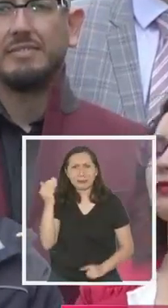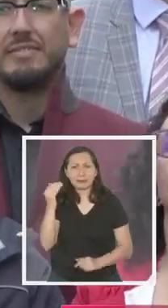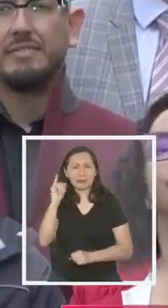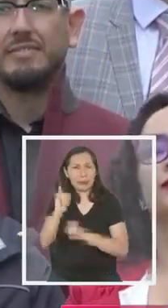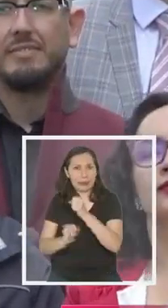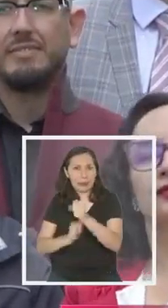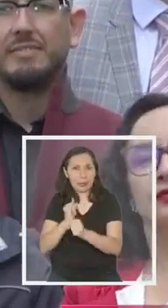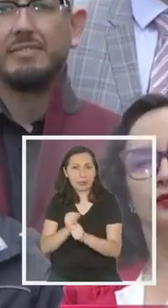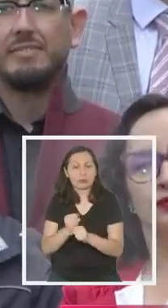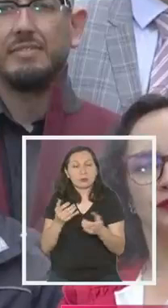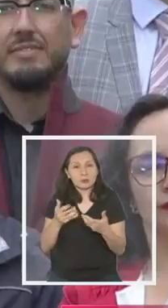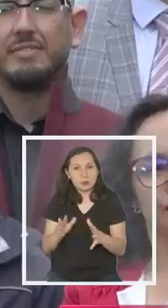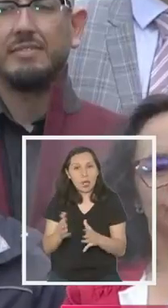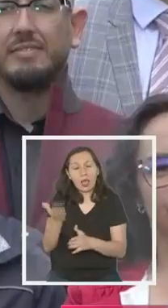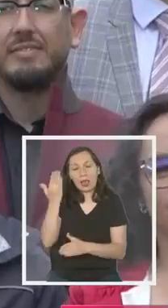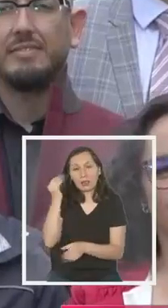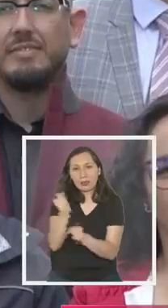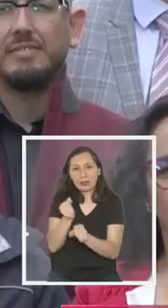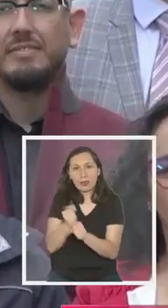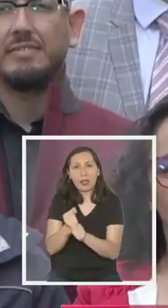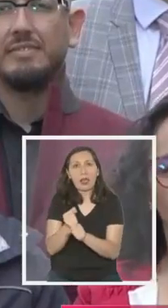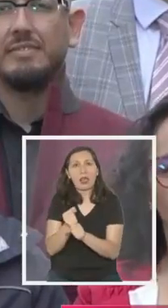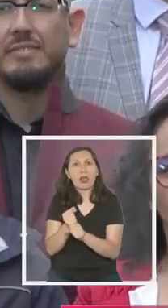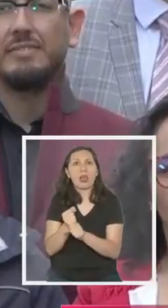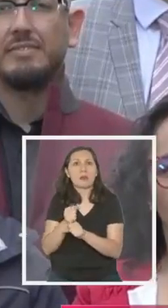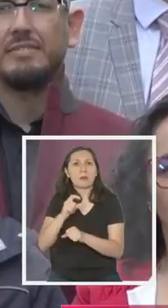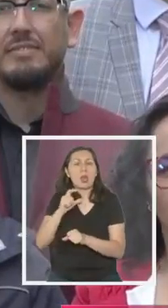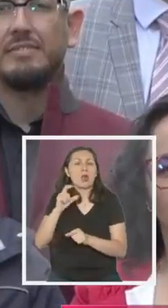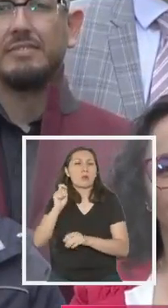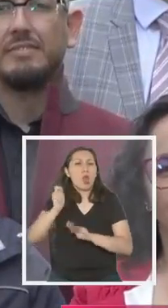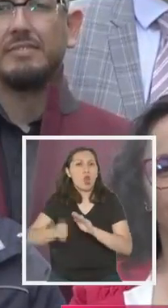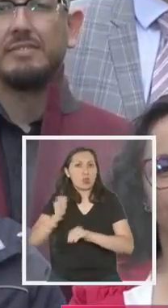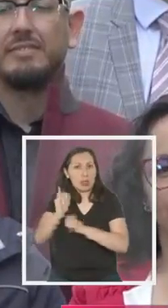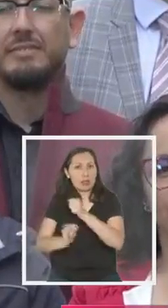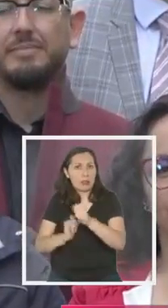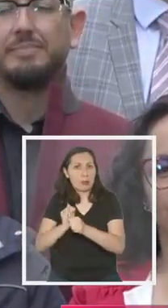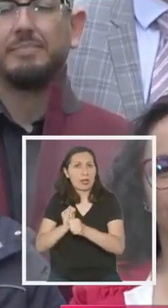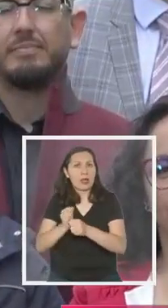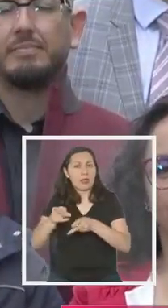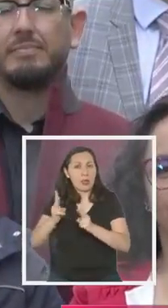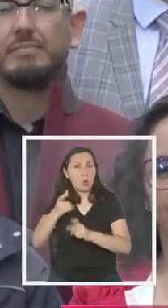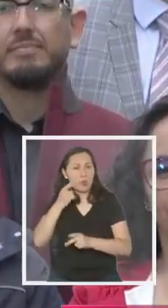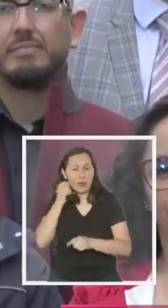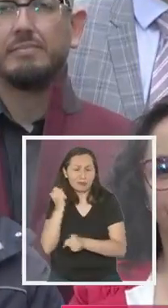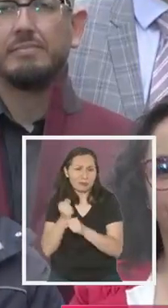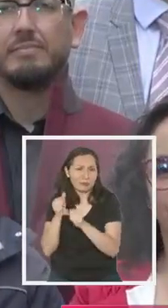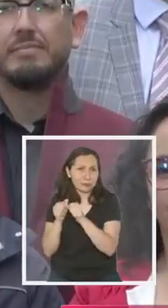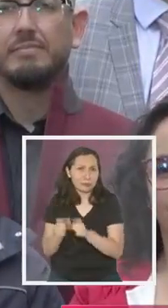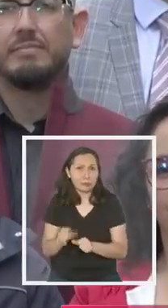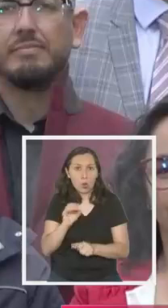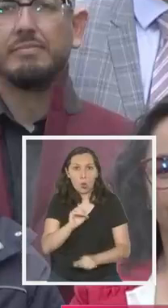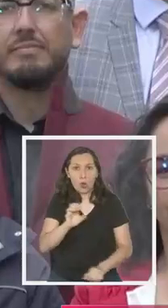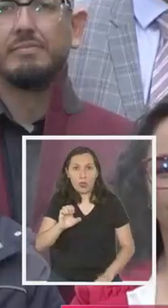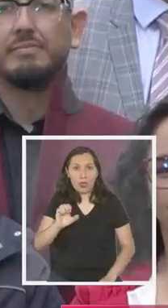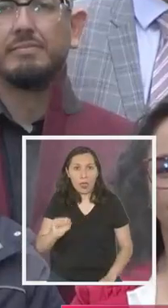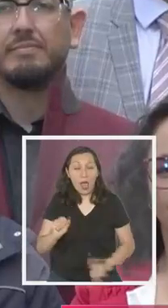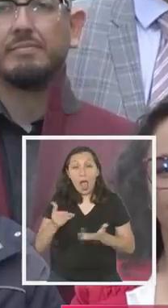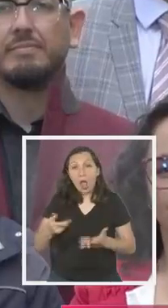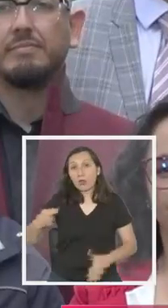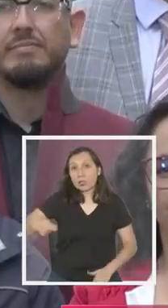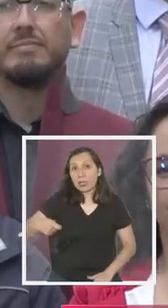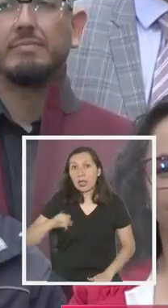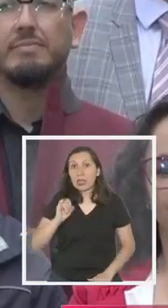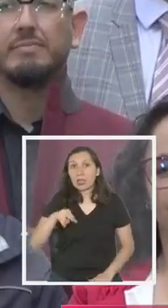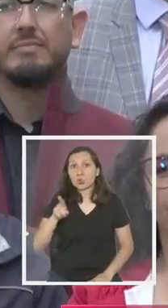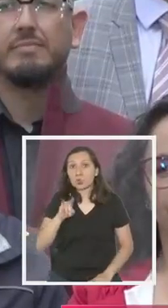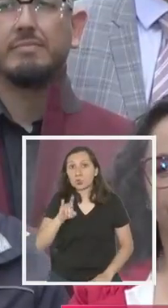fue que trabajó en la Corte Interamericana de Derechos Humanos, que trabajó durante largo tiempo en la OEA también con el actual senador